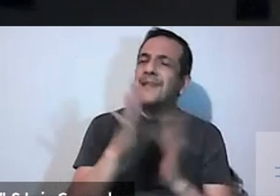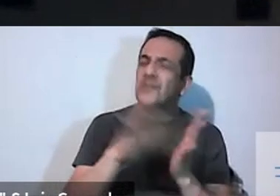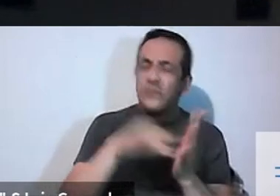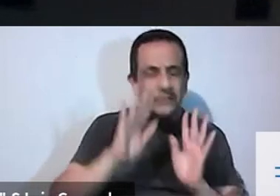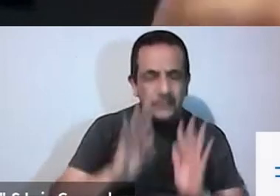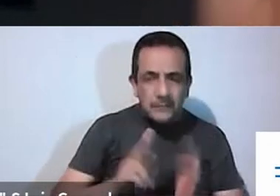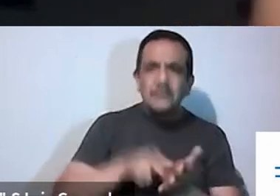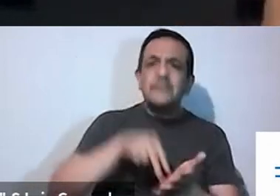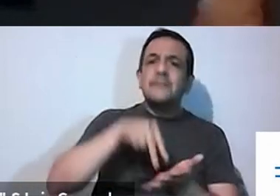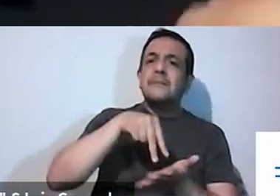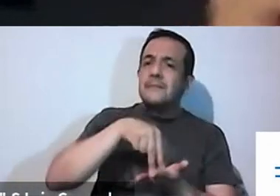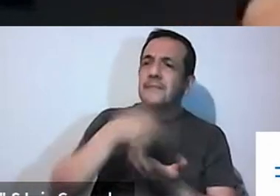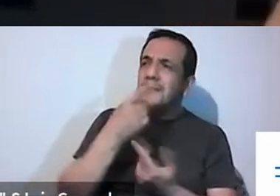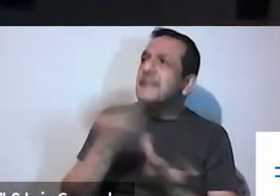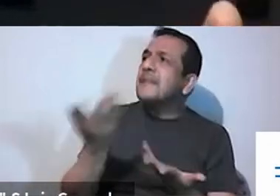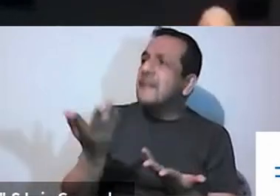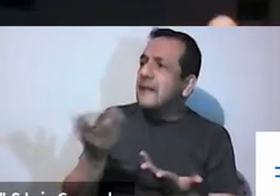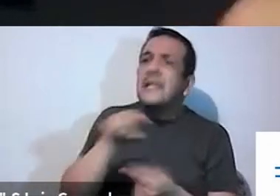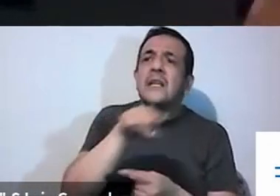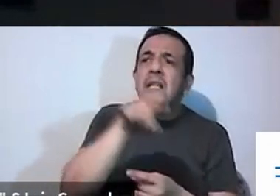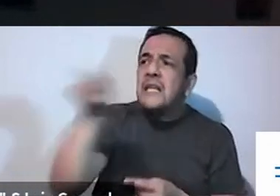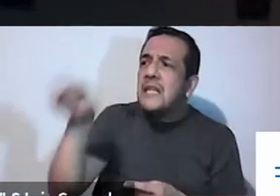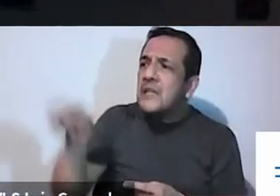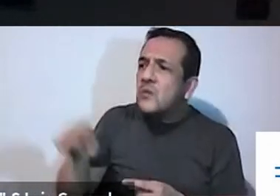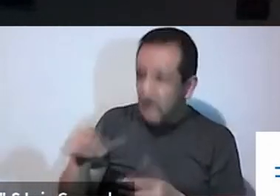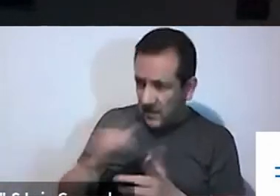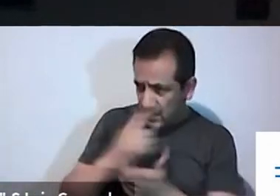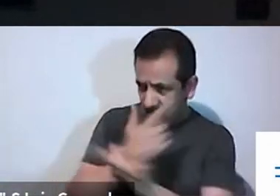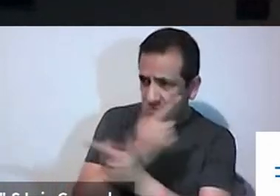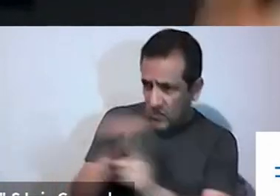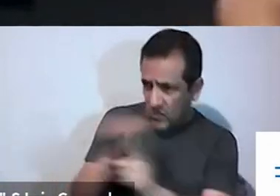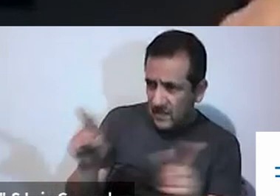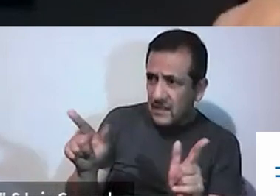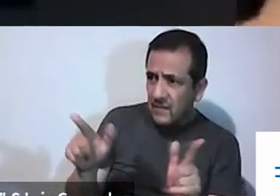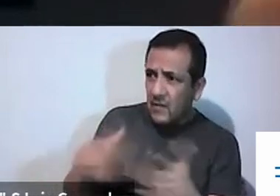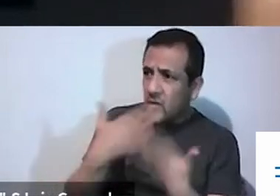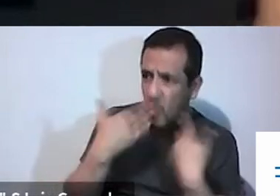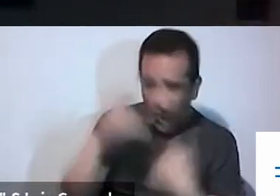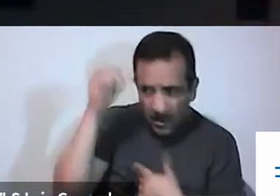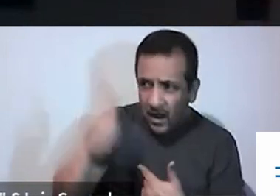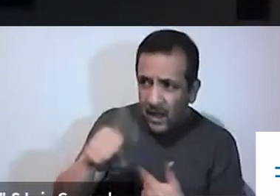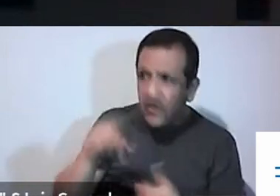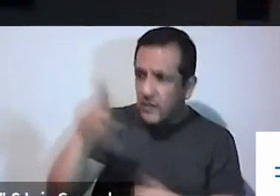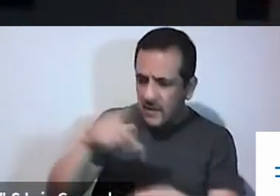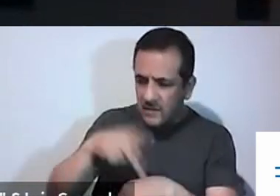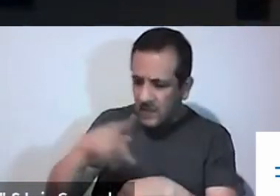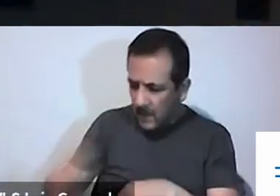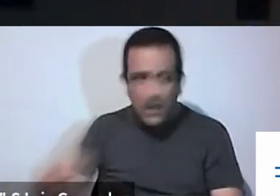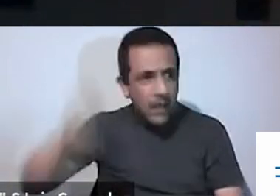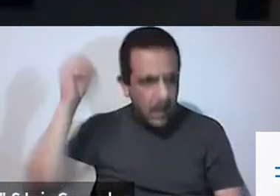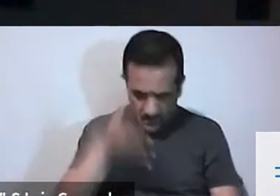dice: aquel de ustedes que esté libre de pecado, que tire la primera piedra.